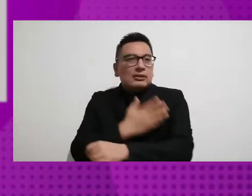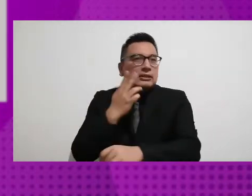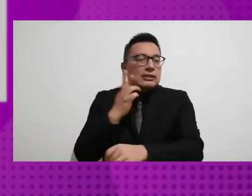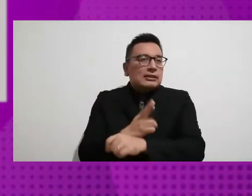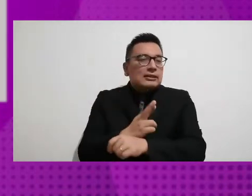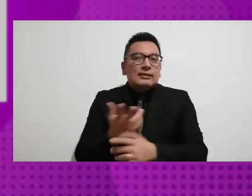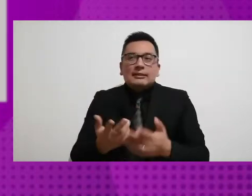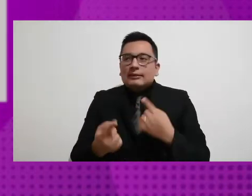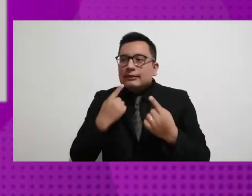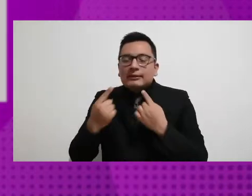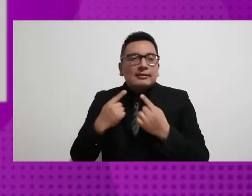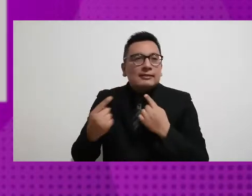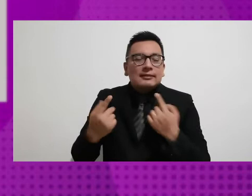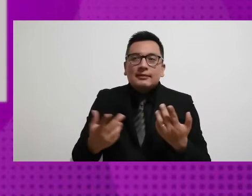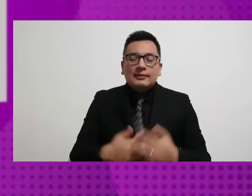cooperación que hemos tenido